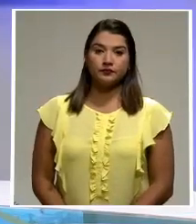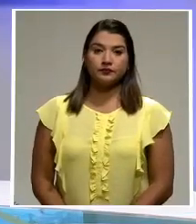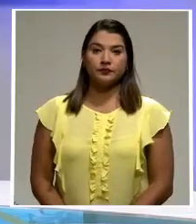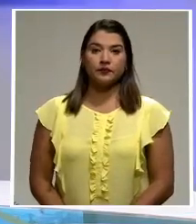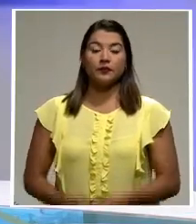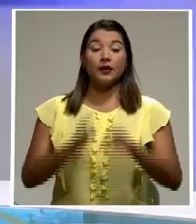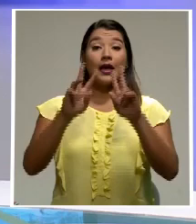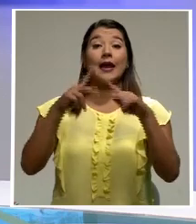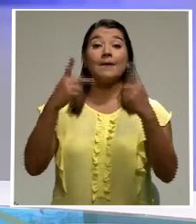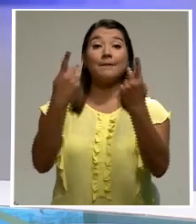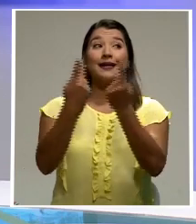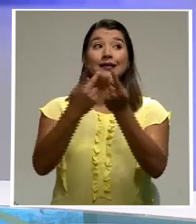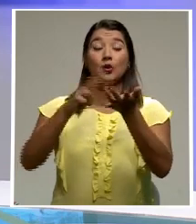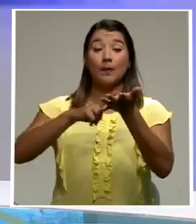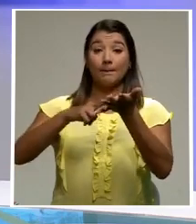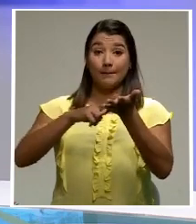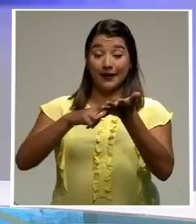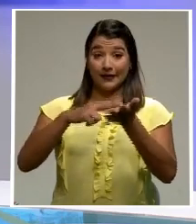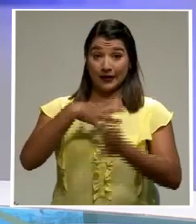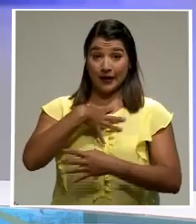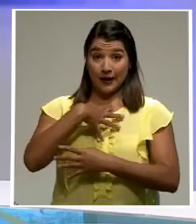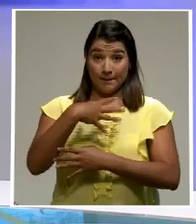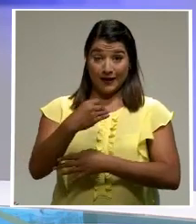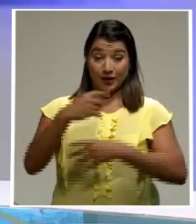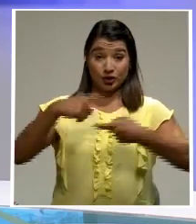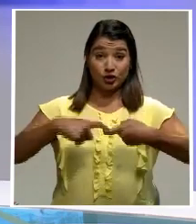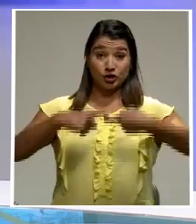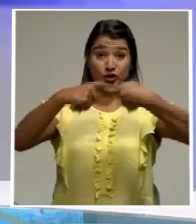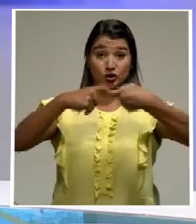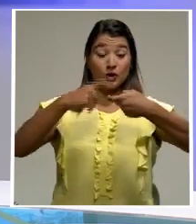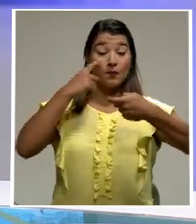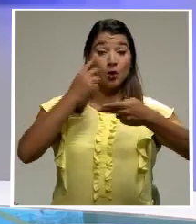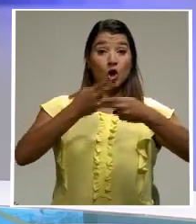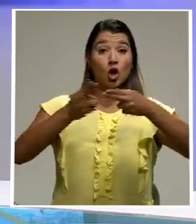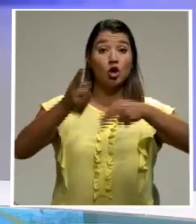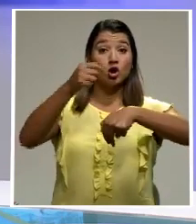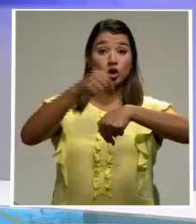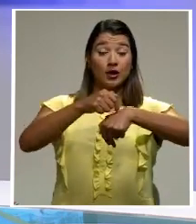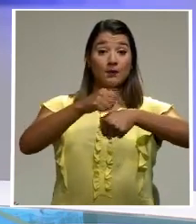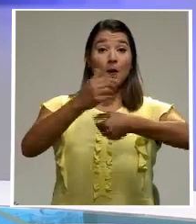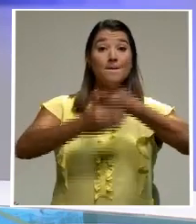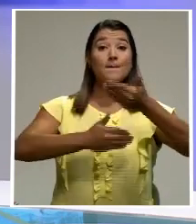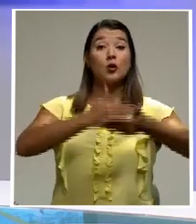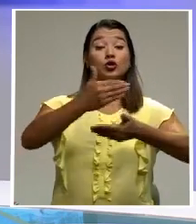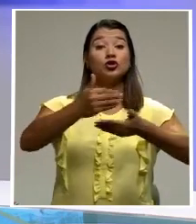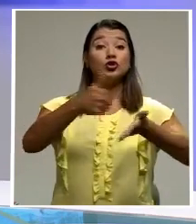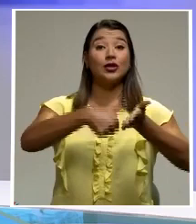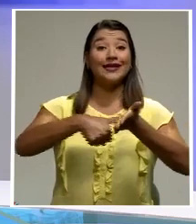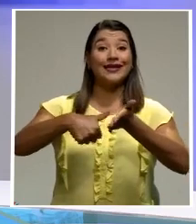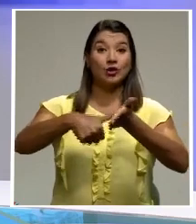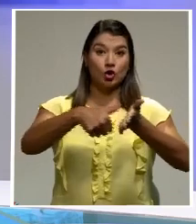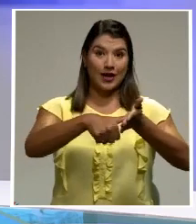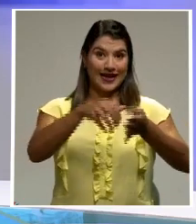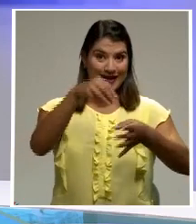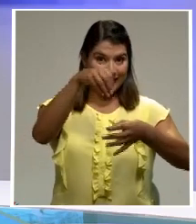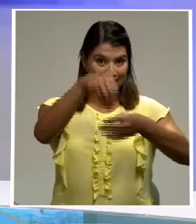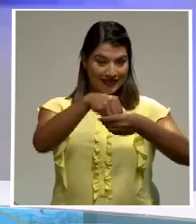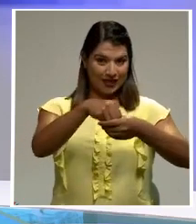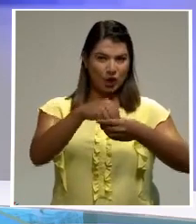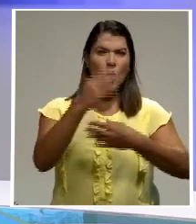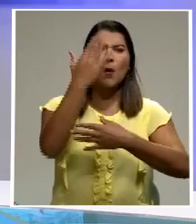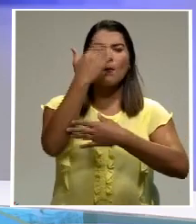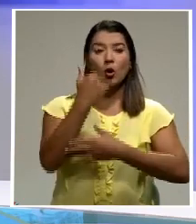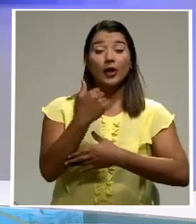El Partido Liberación Nacional suspendió de forma temporal su proceso electoral interno. Esto luego de